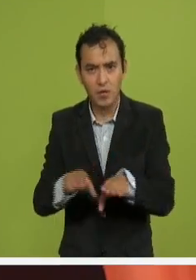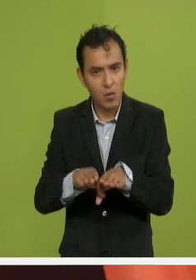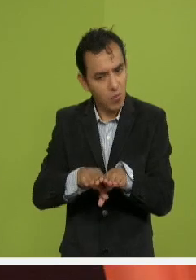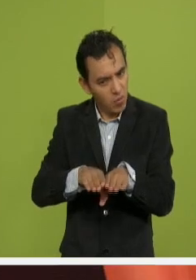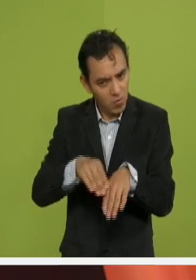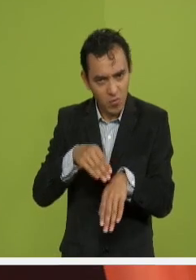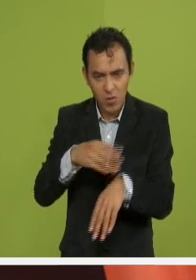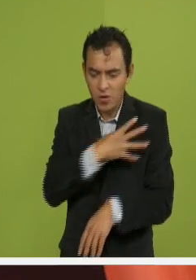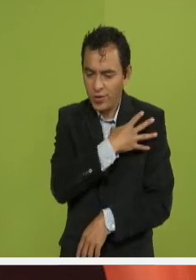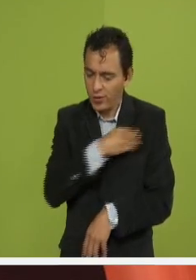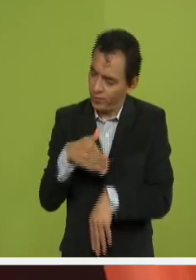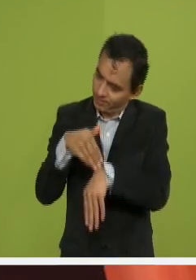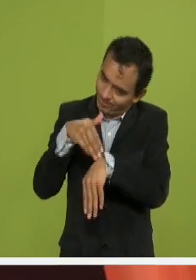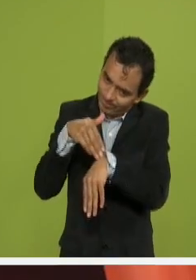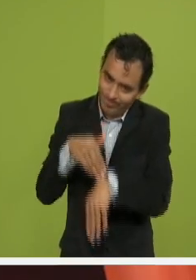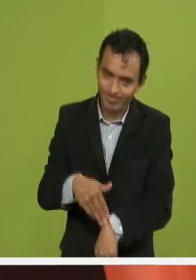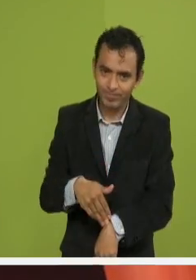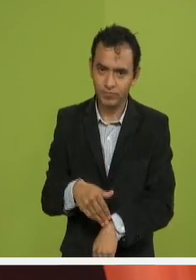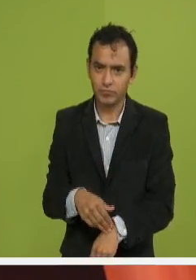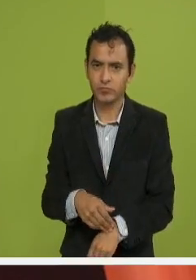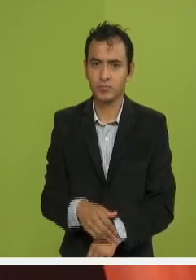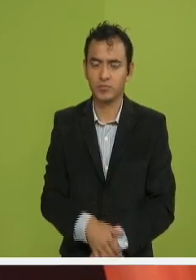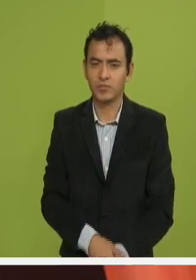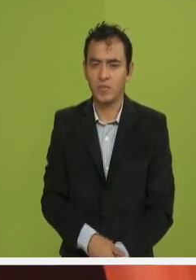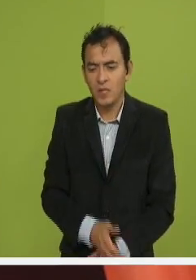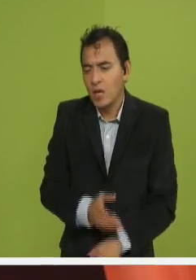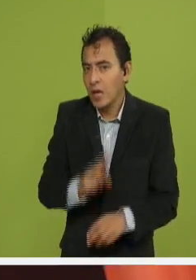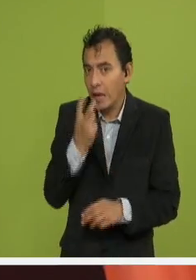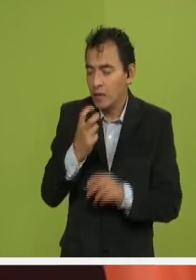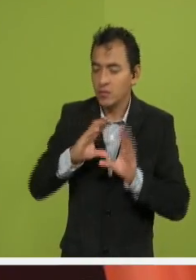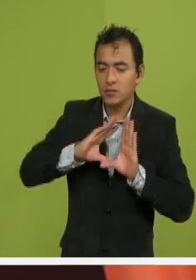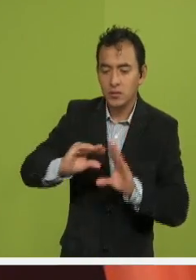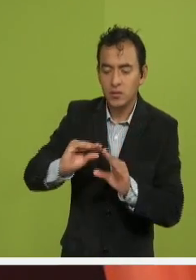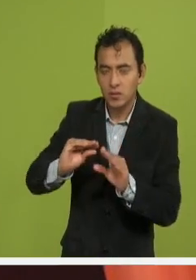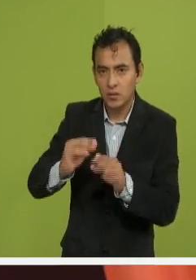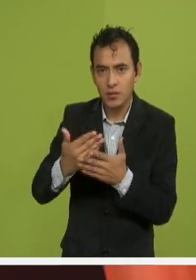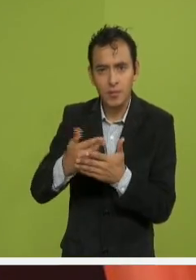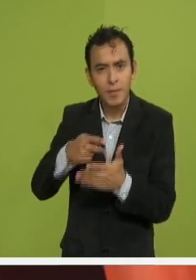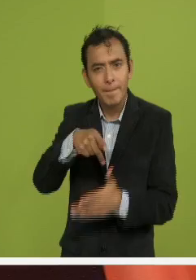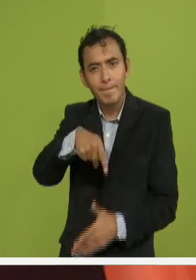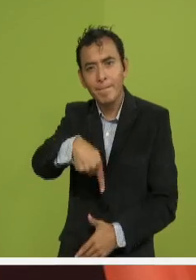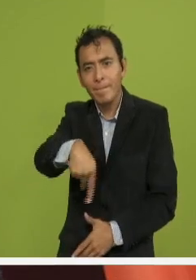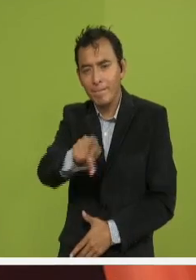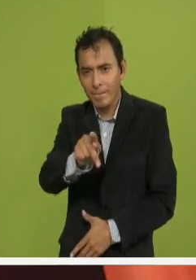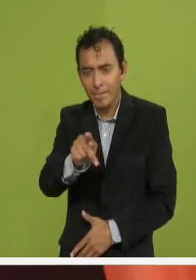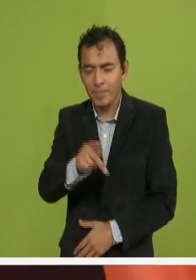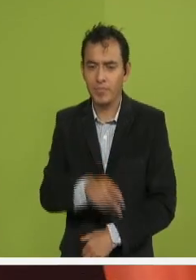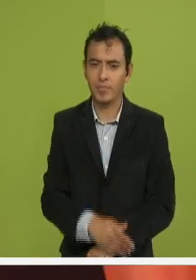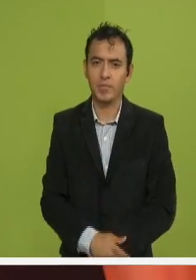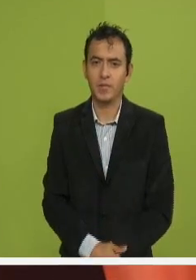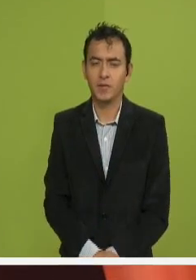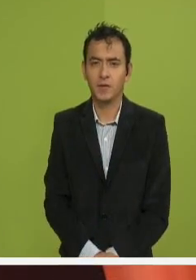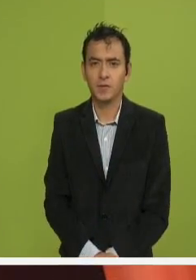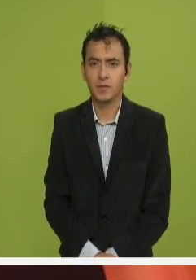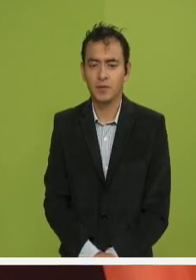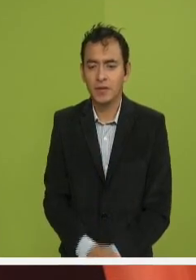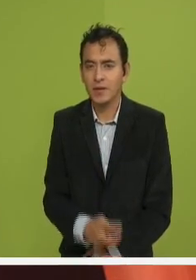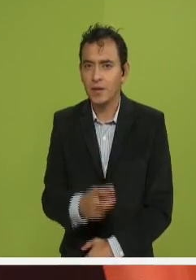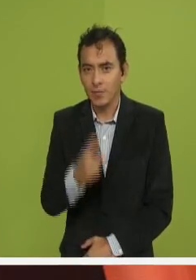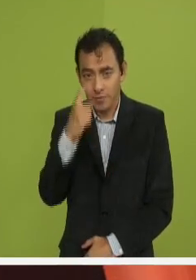hijo, uh-huh. Es lo que nos inculcan. Pero en la intención de que ese